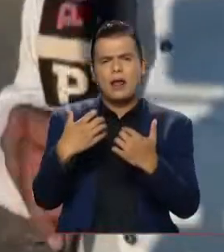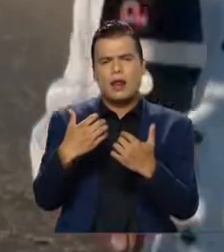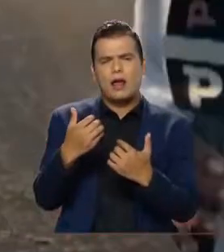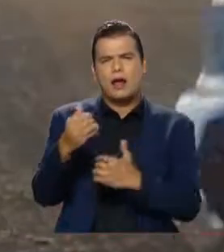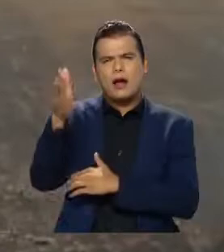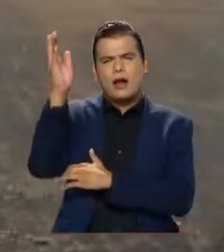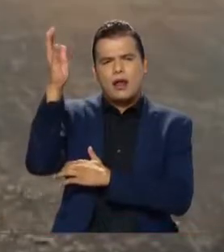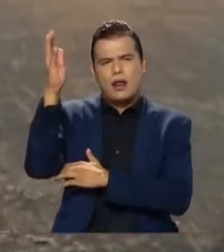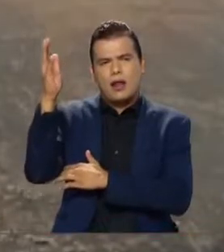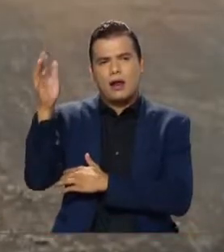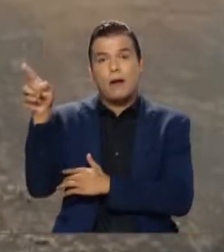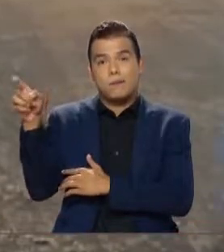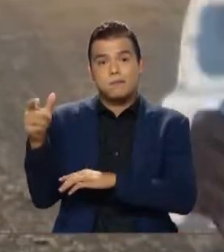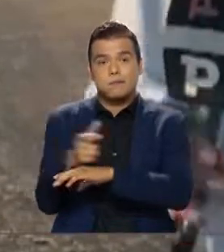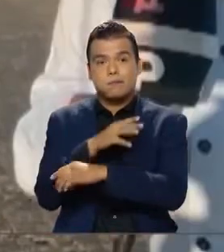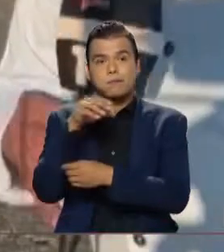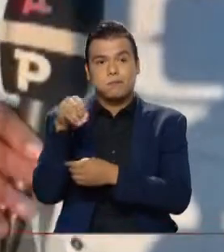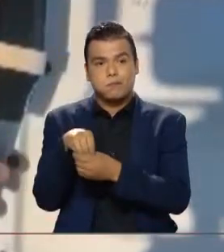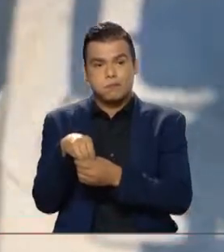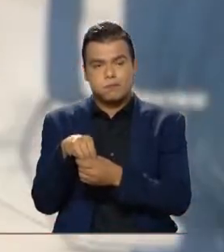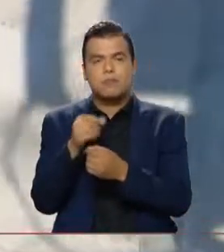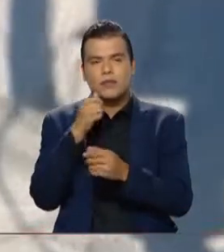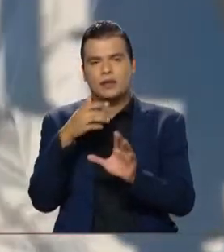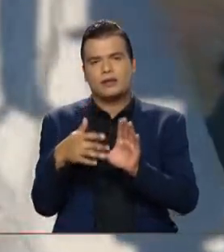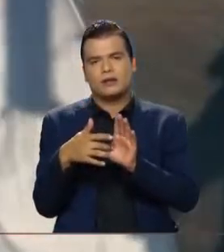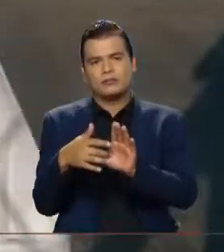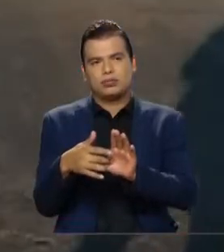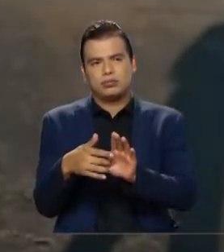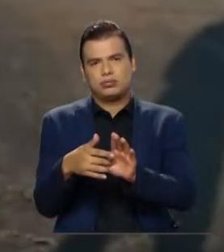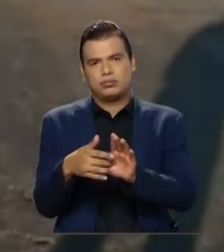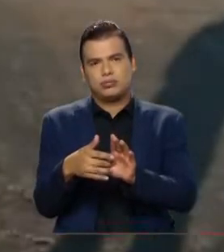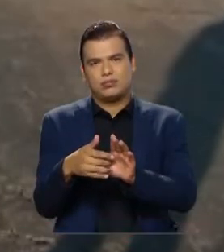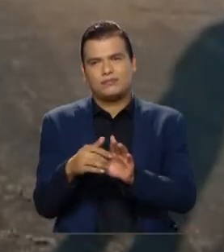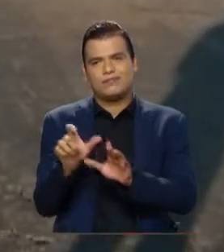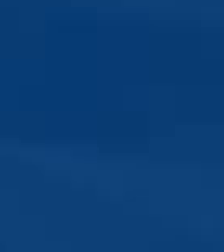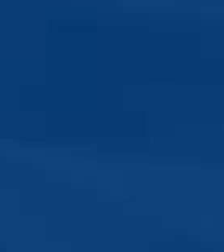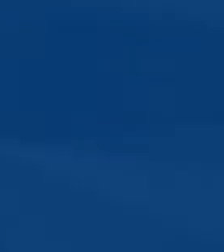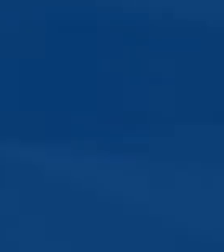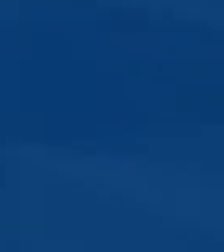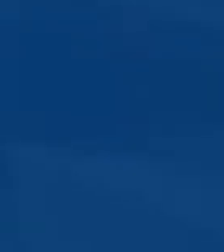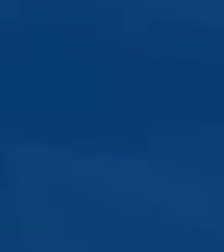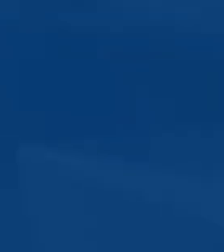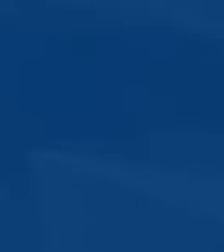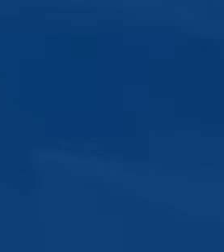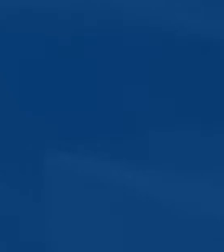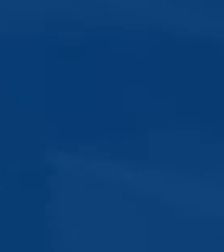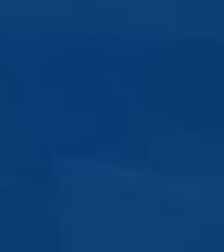mi espalda, el Levi's Estadio, será mañana aquí con el técnico Néstor Lorenzo.